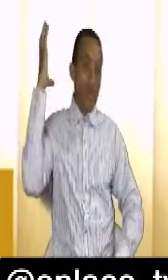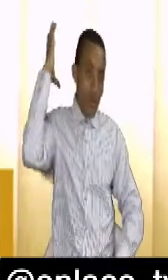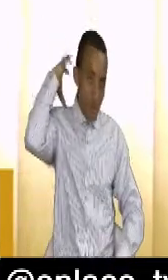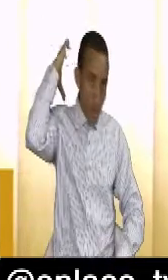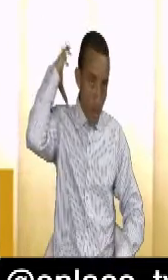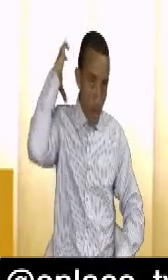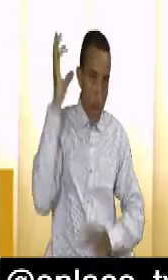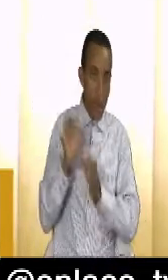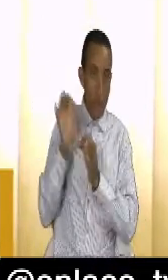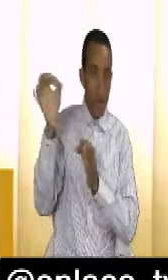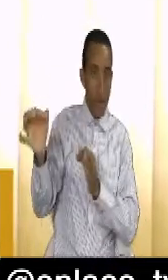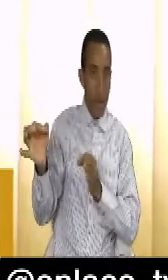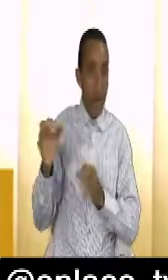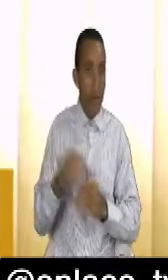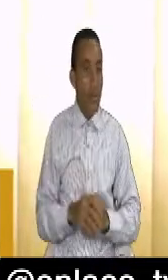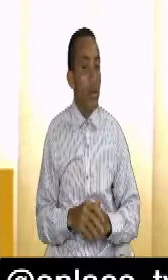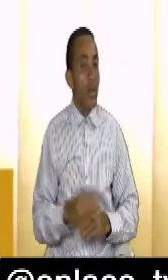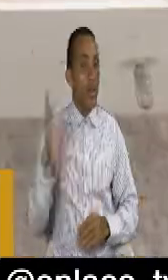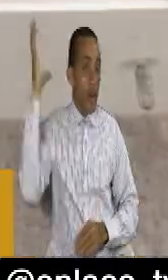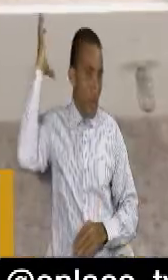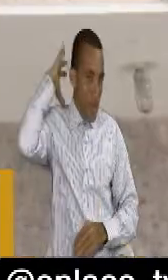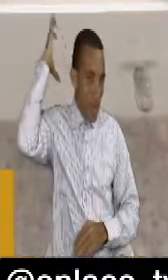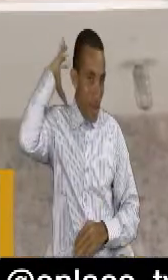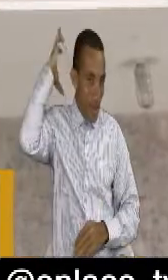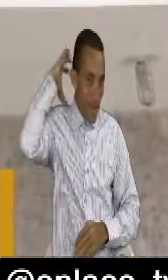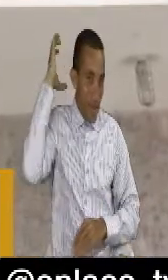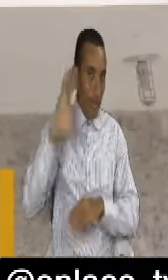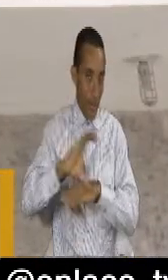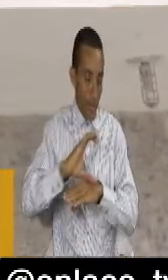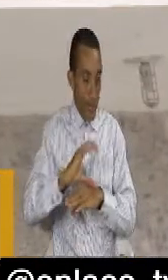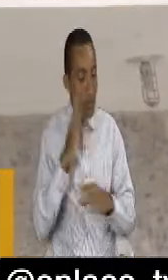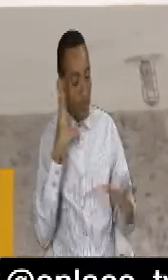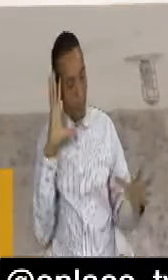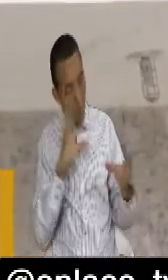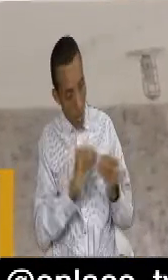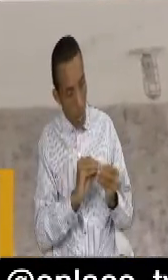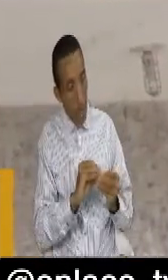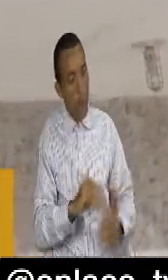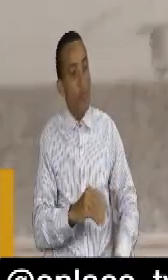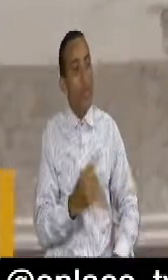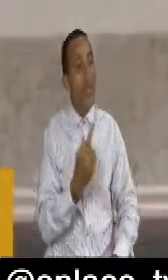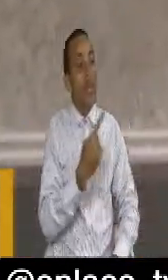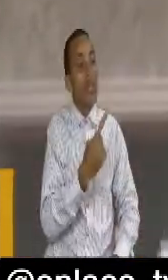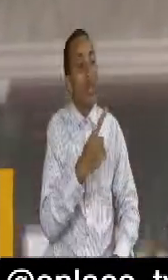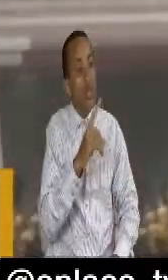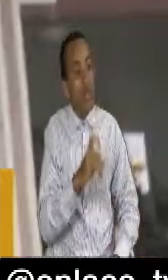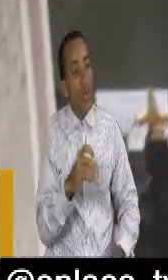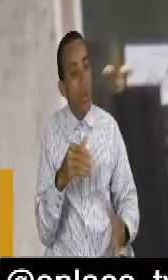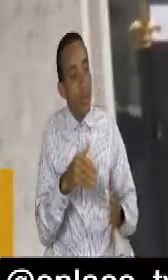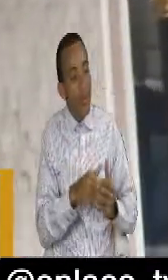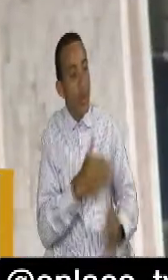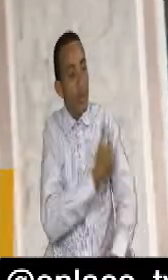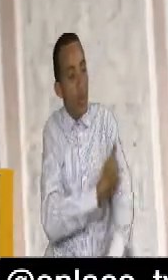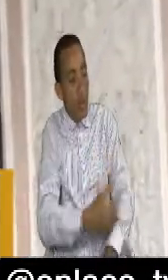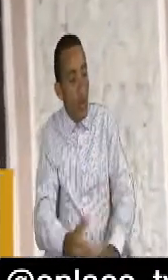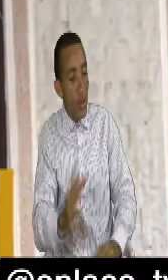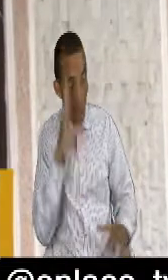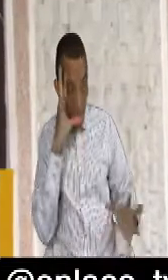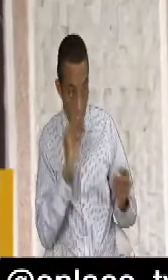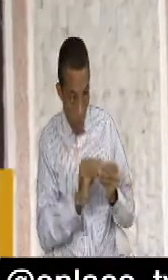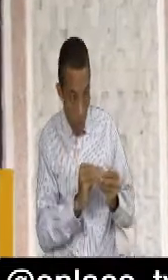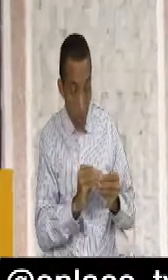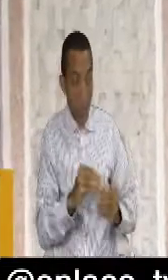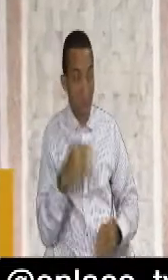ellos por 1.100 millones de pesos. Acuerdo de pago que debería iniciar en el mes de septiembre, y efectivamente en el mes de